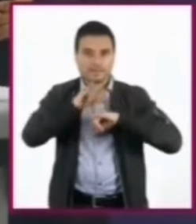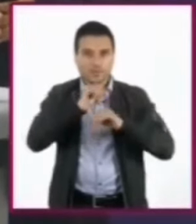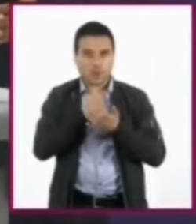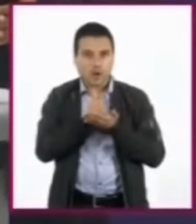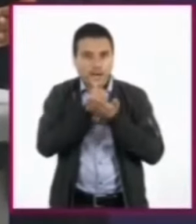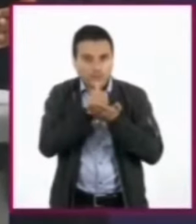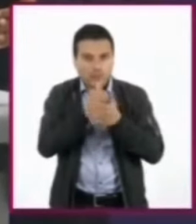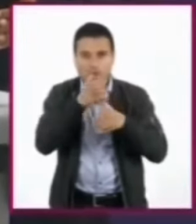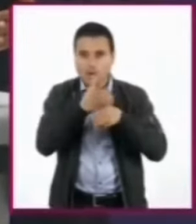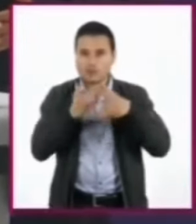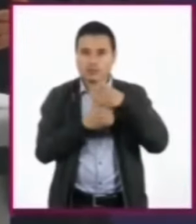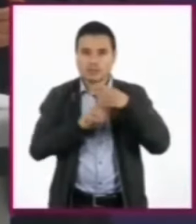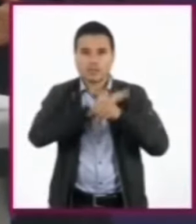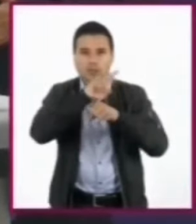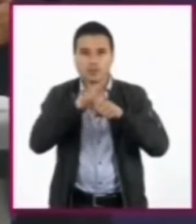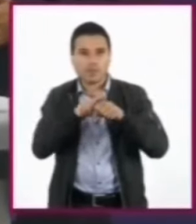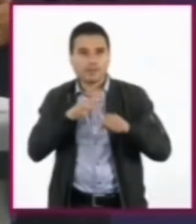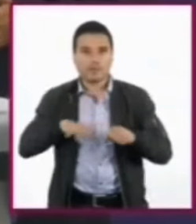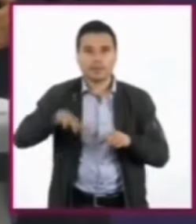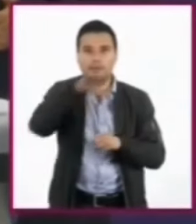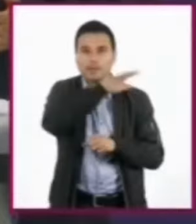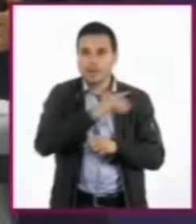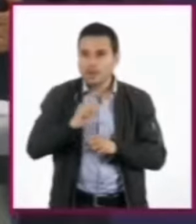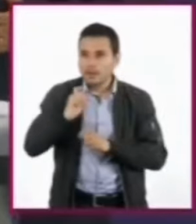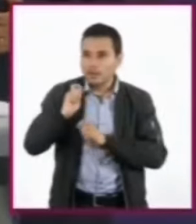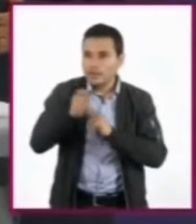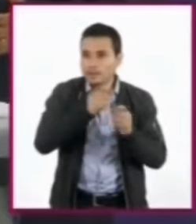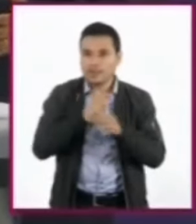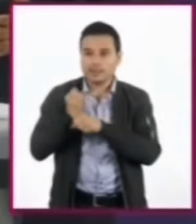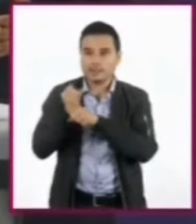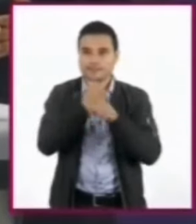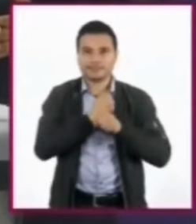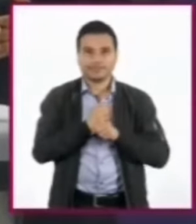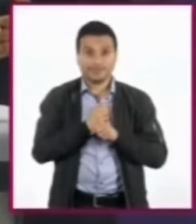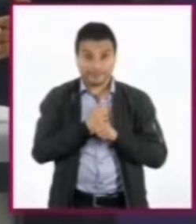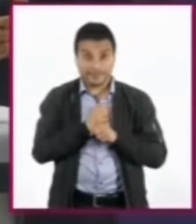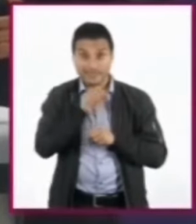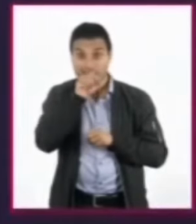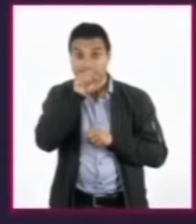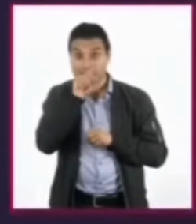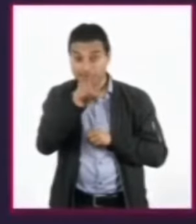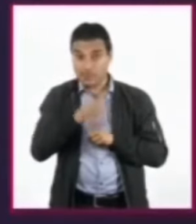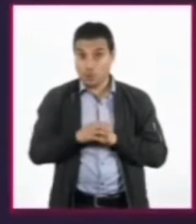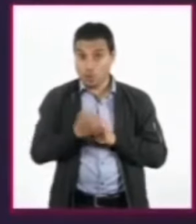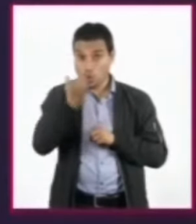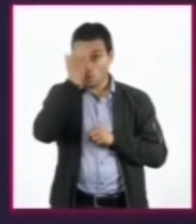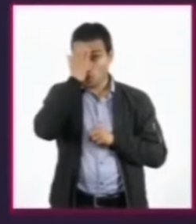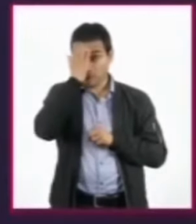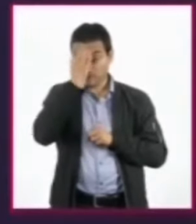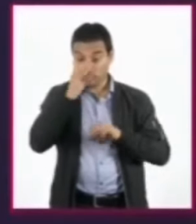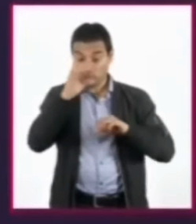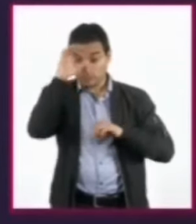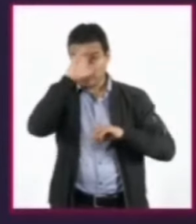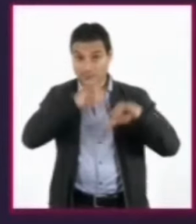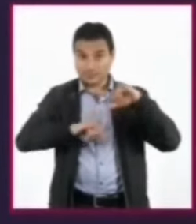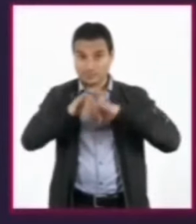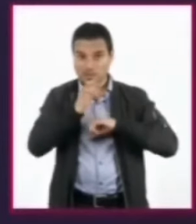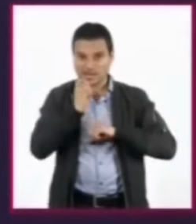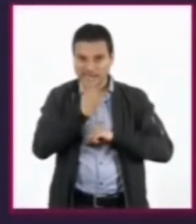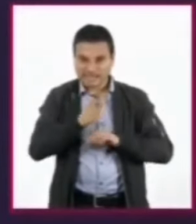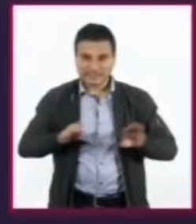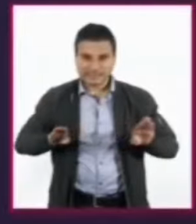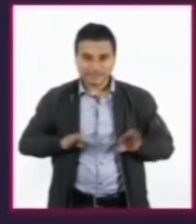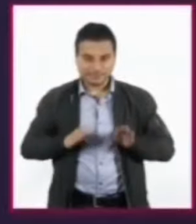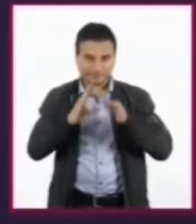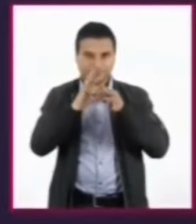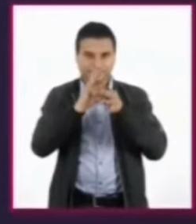fenómenos naturales, así como el carácter tentativo del conocimiento científico. Durante esta sesión, los